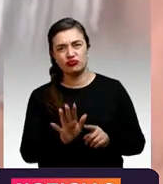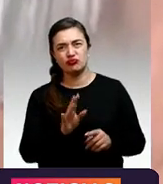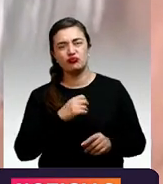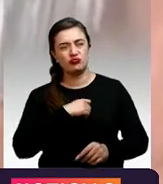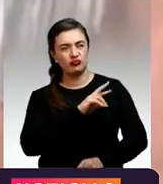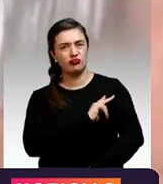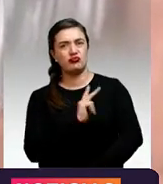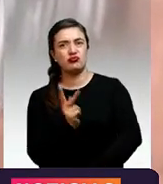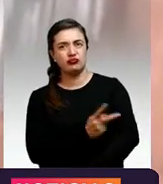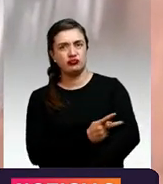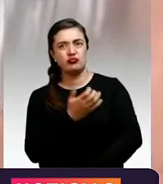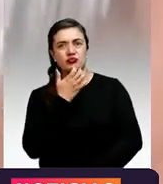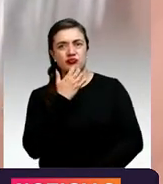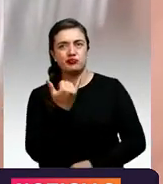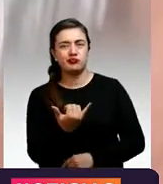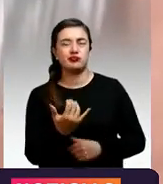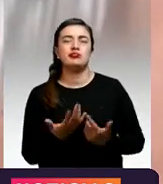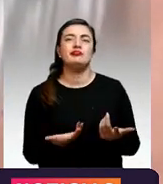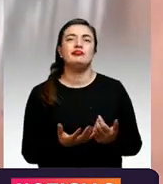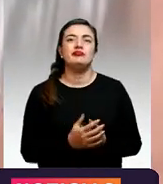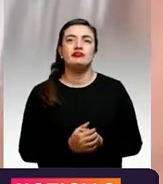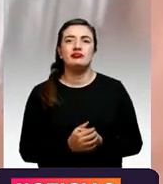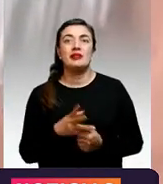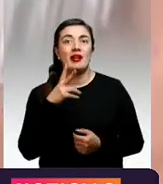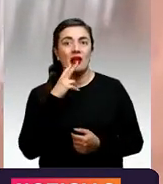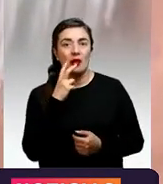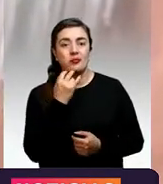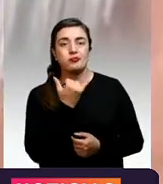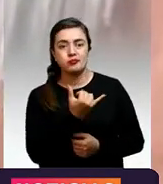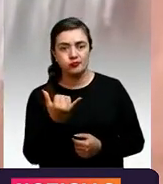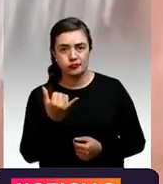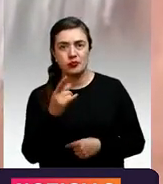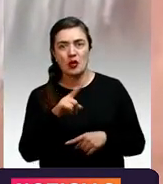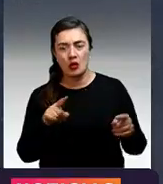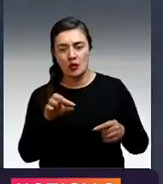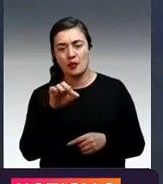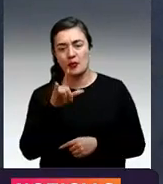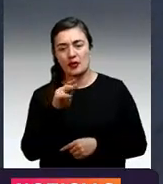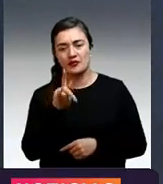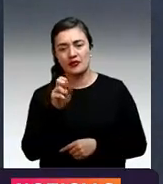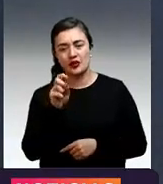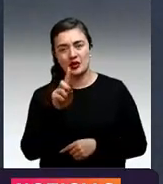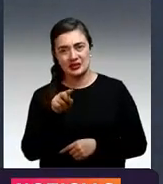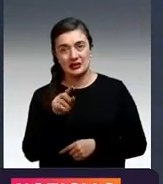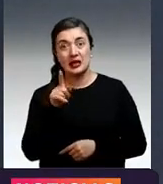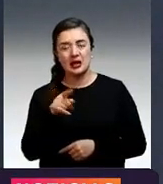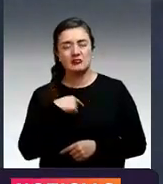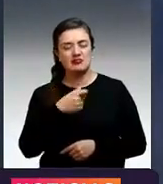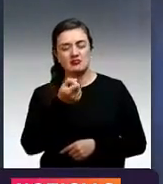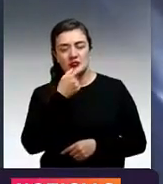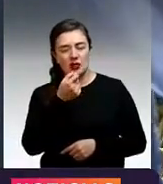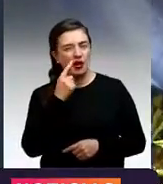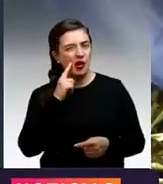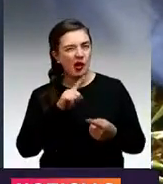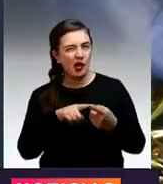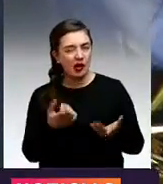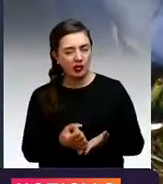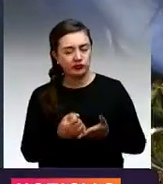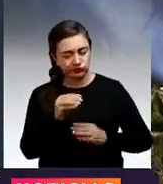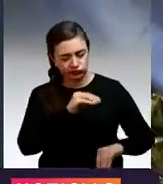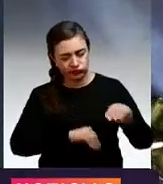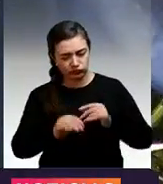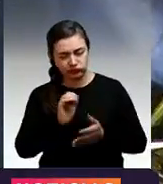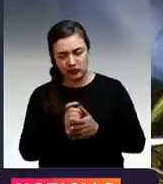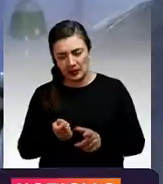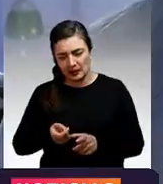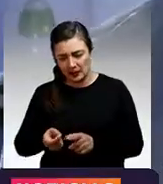por ejemplo, en las carnes también hay algo de polifenoles. El medicamento ha sido desarrollado con base en la semilla